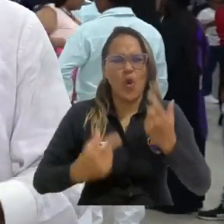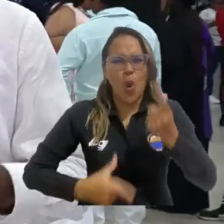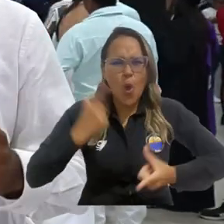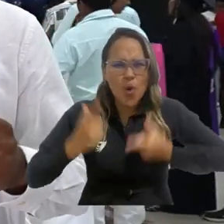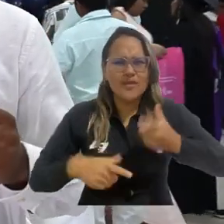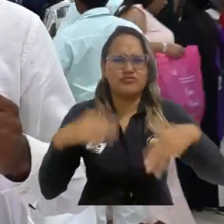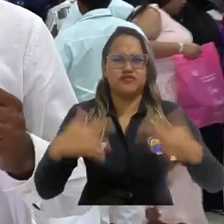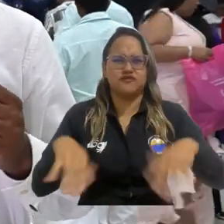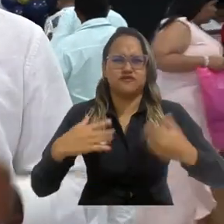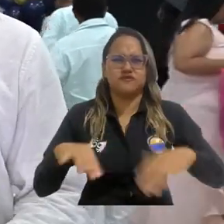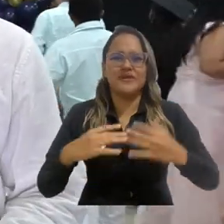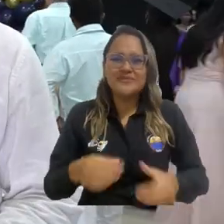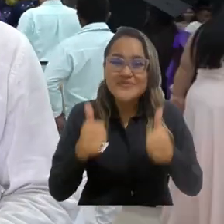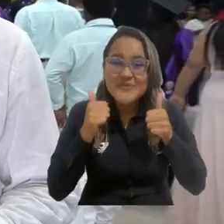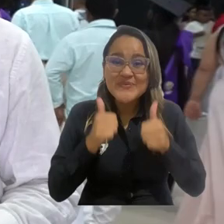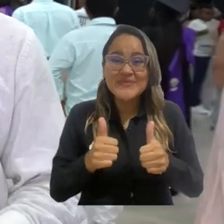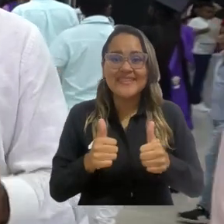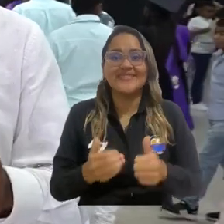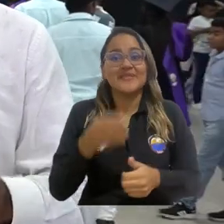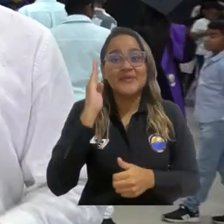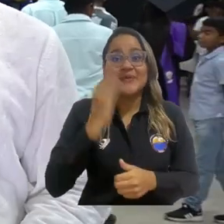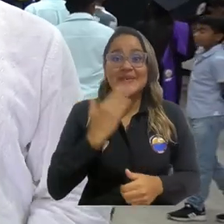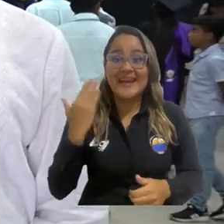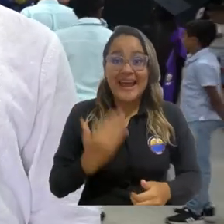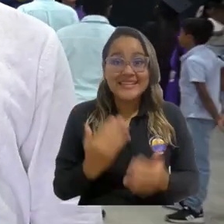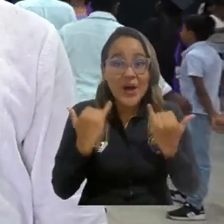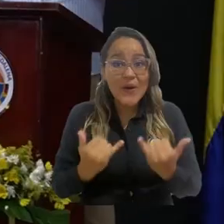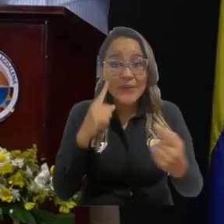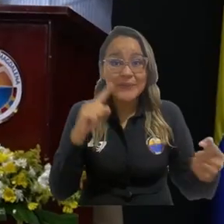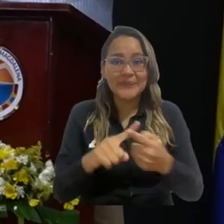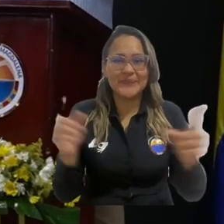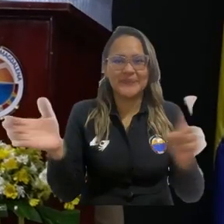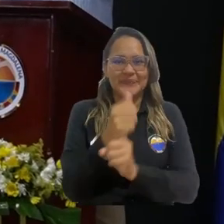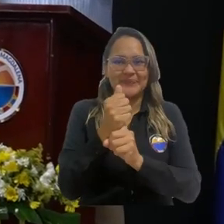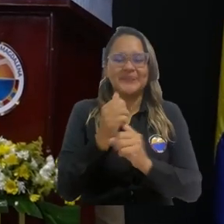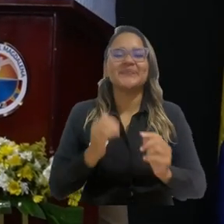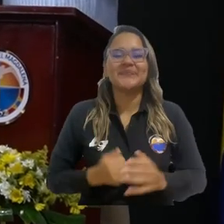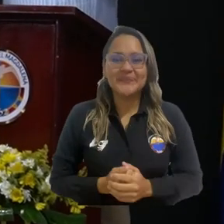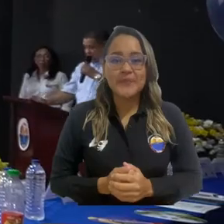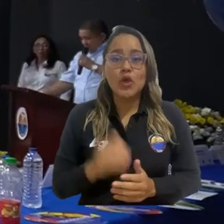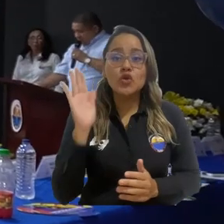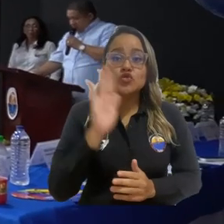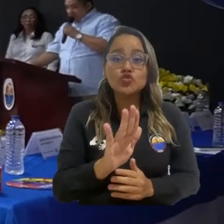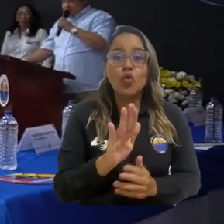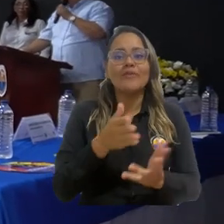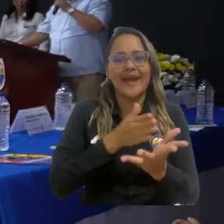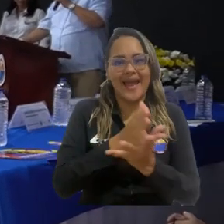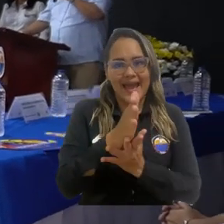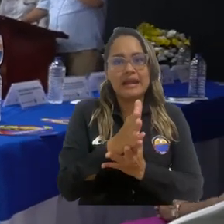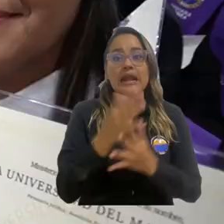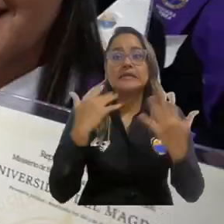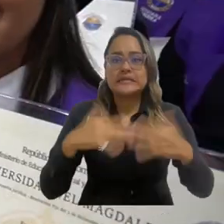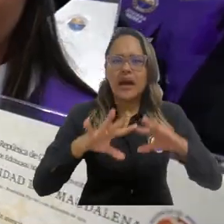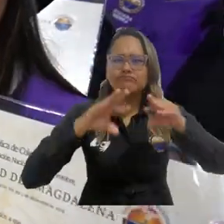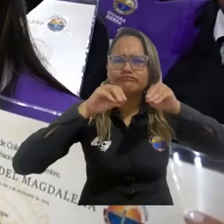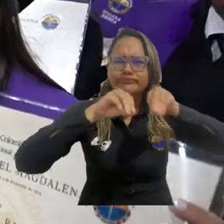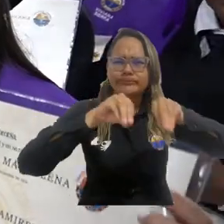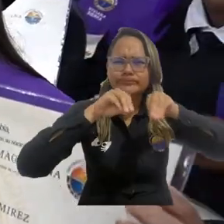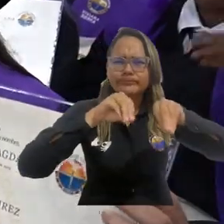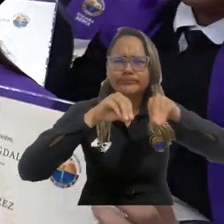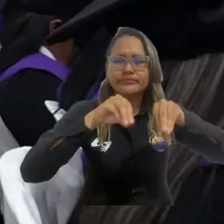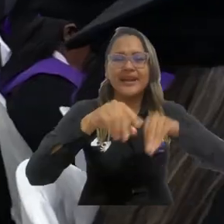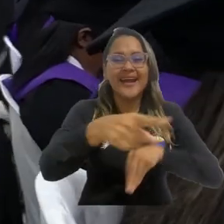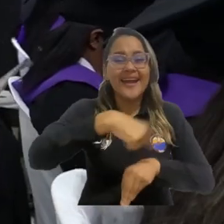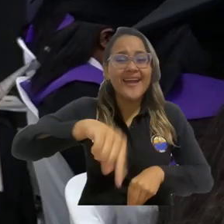y que gracias a Dios hoy han cumplido un sueño. El programa académico ha capacitado a estas mujeres cuya